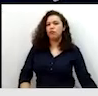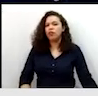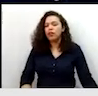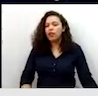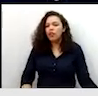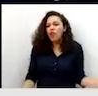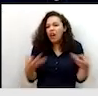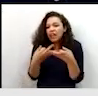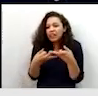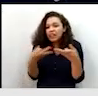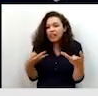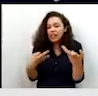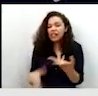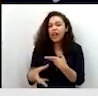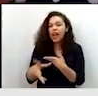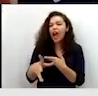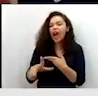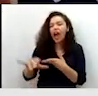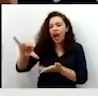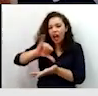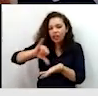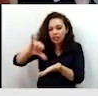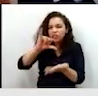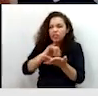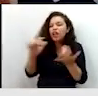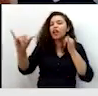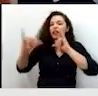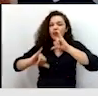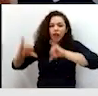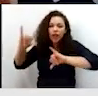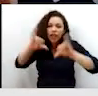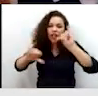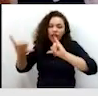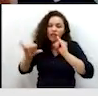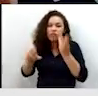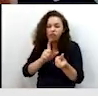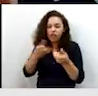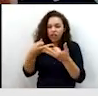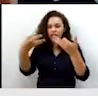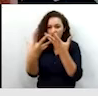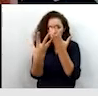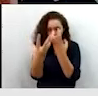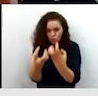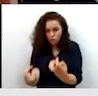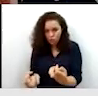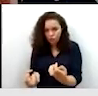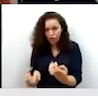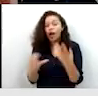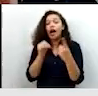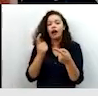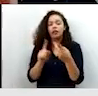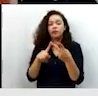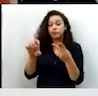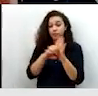tierrita, pues todo el aceite, todos aquellos químicos de los motores, pues se llegan a filtrar. Otro ejemplo podría ser